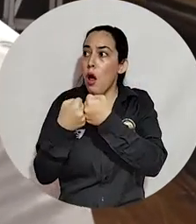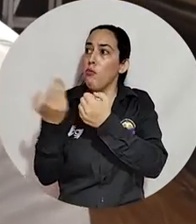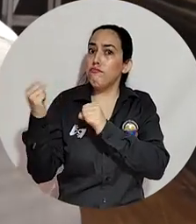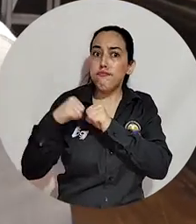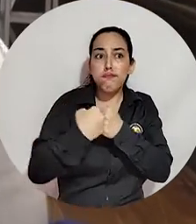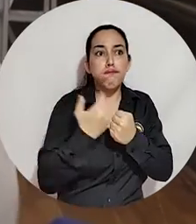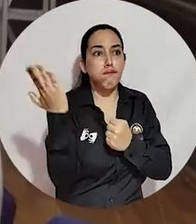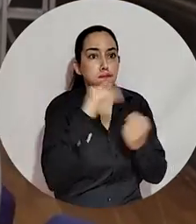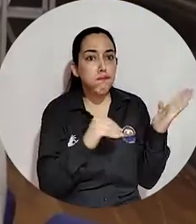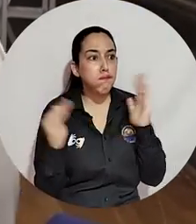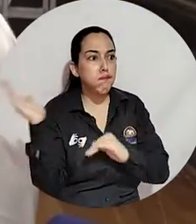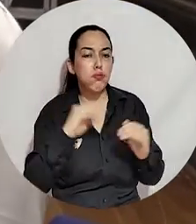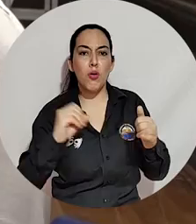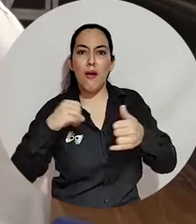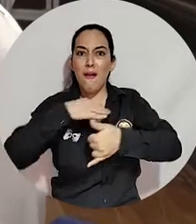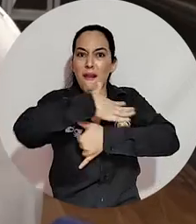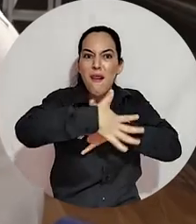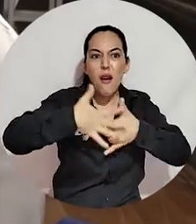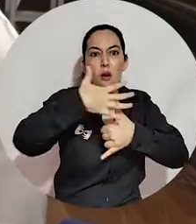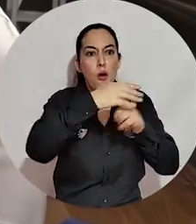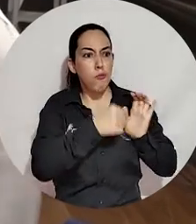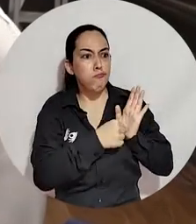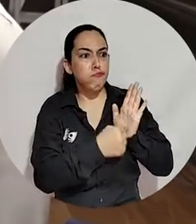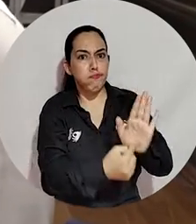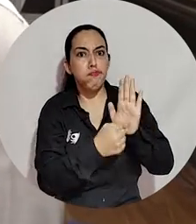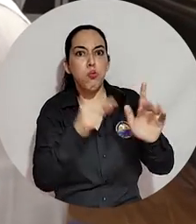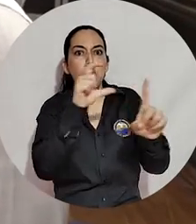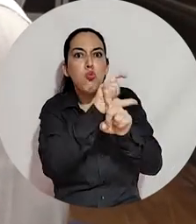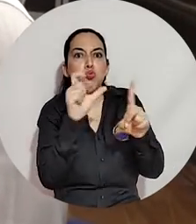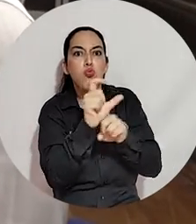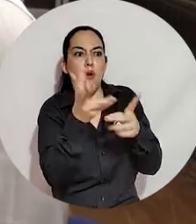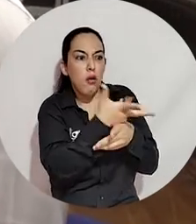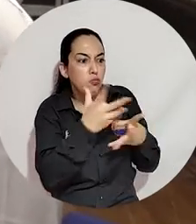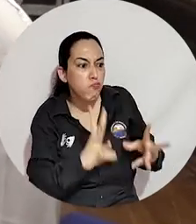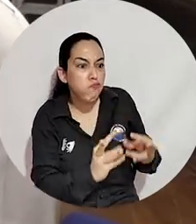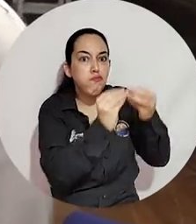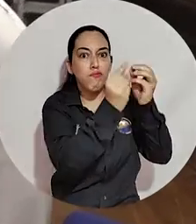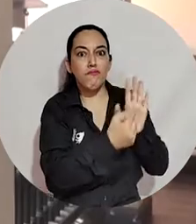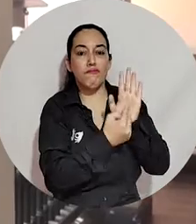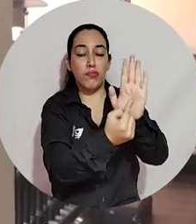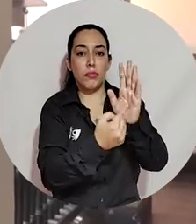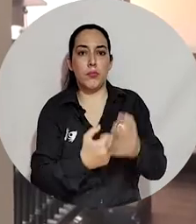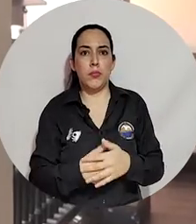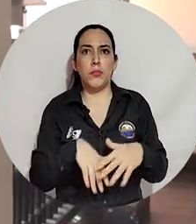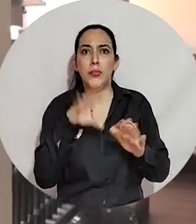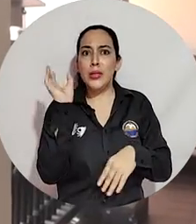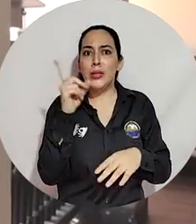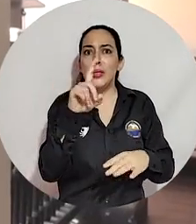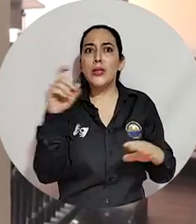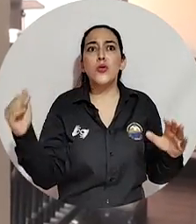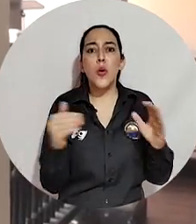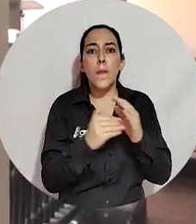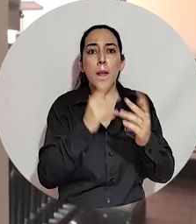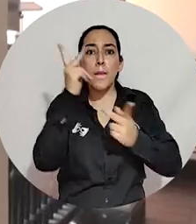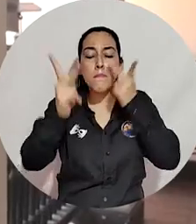a todos los aliados que tenemos, muestras artesanales de toda la región Caribe, incluyendo San Andrés. Cerca de